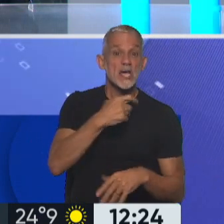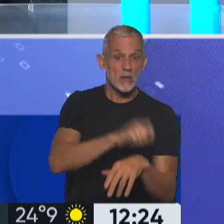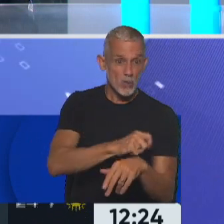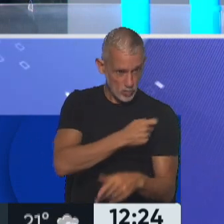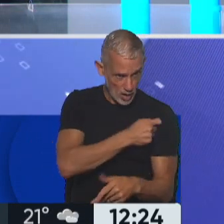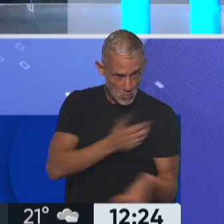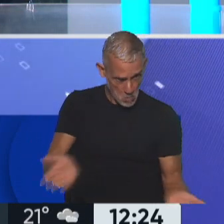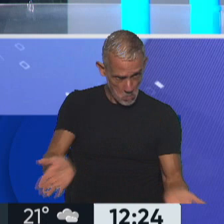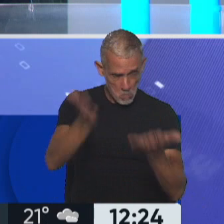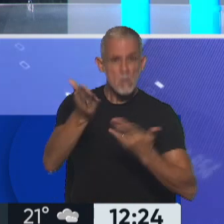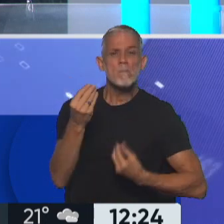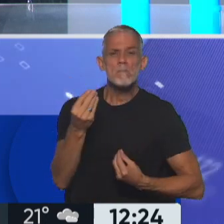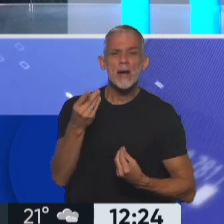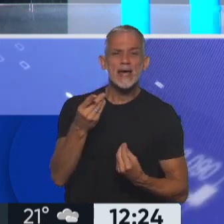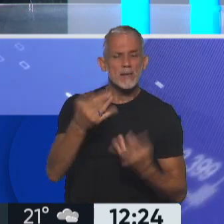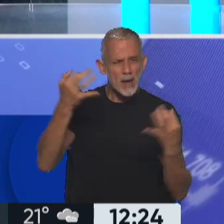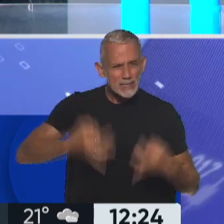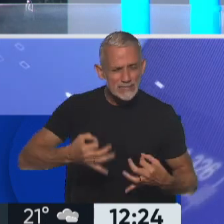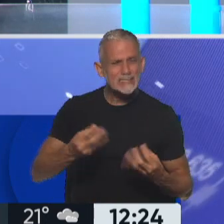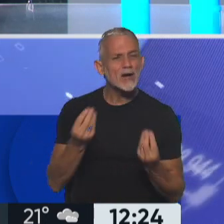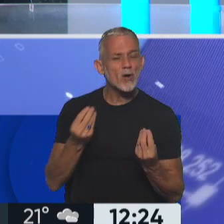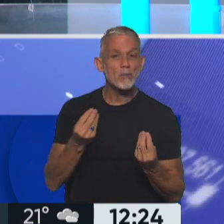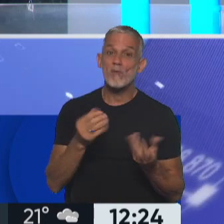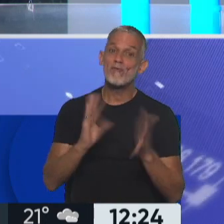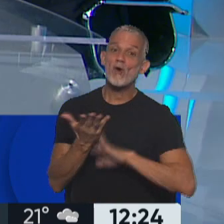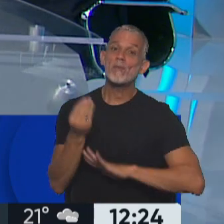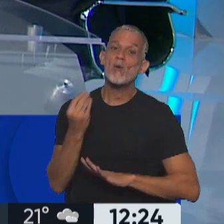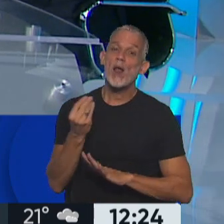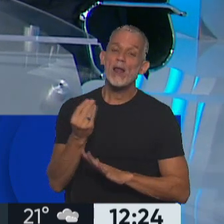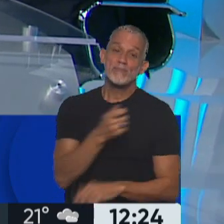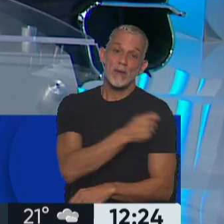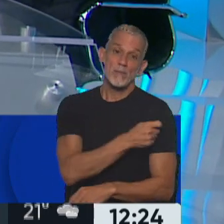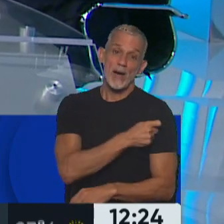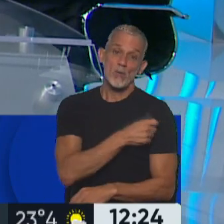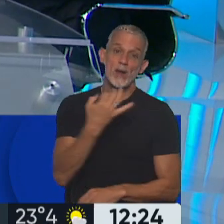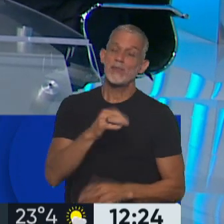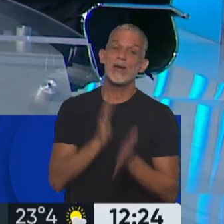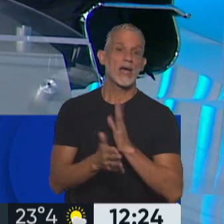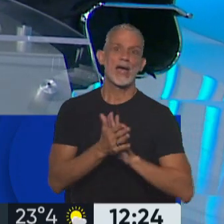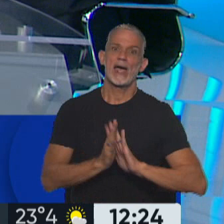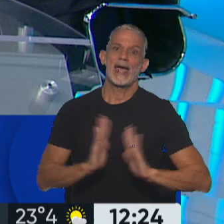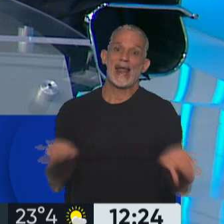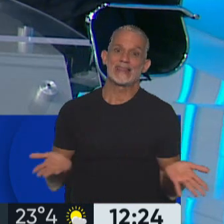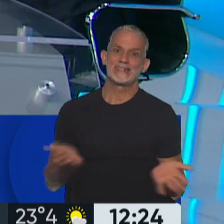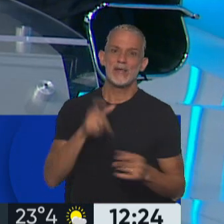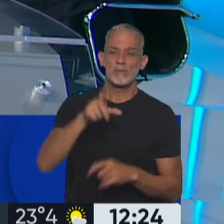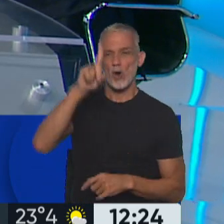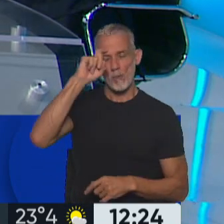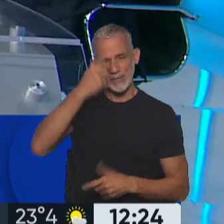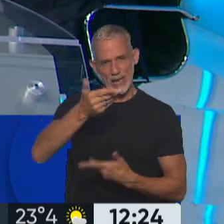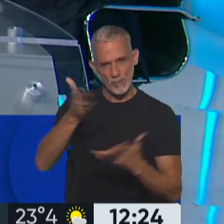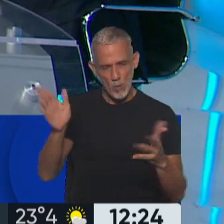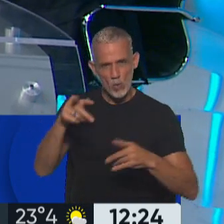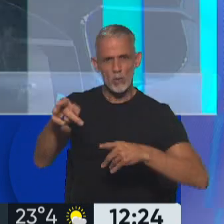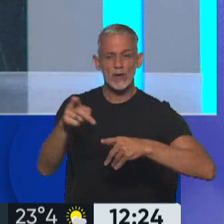vacune. Sí. Para que eso ocurra efectivamente, la única forma es que la vacuna sea gratuita. Entonces la persona va al hospital público y